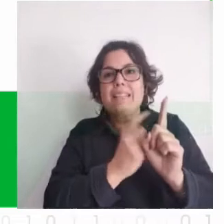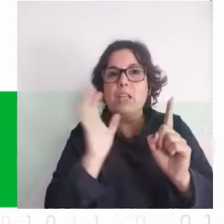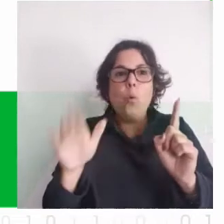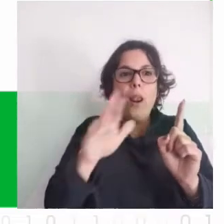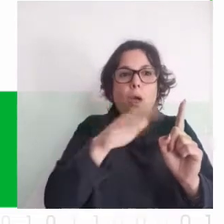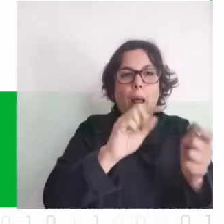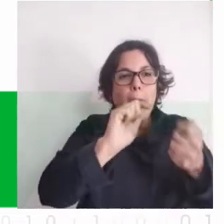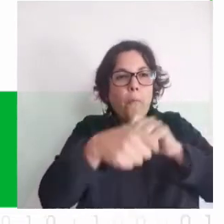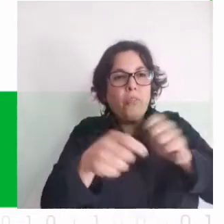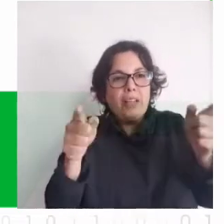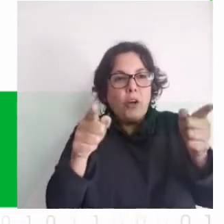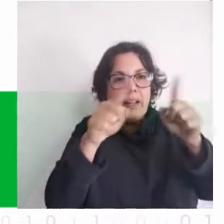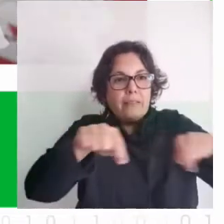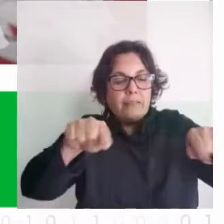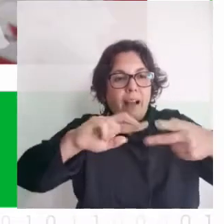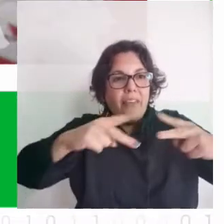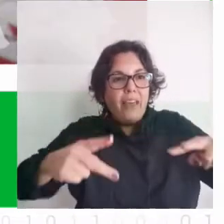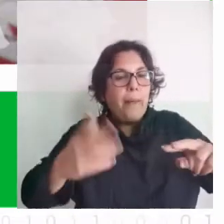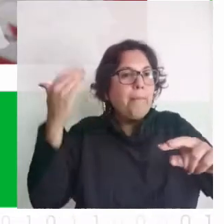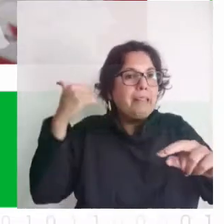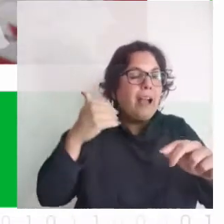mutaciones en el pasado.